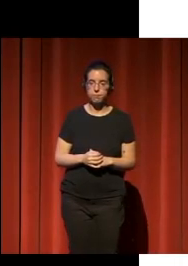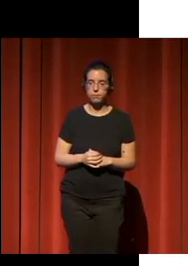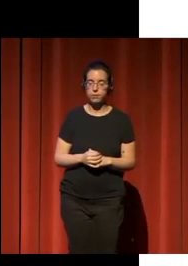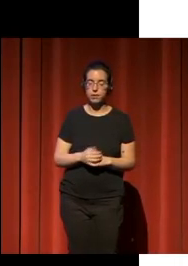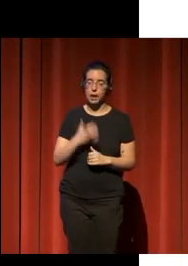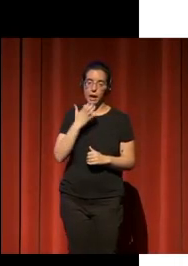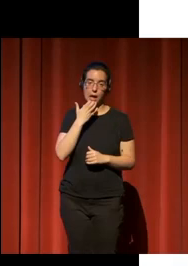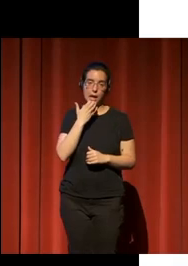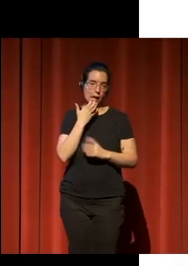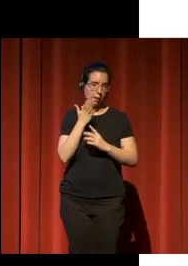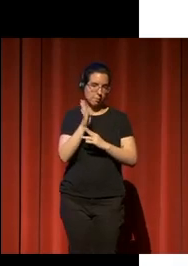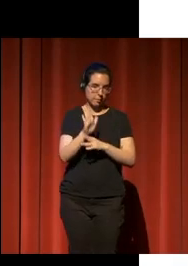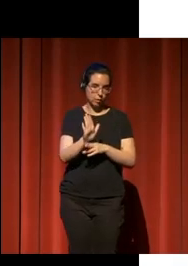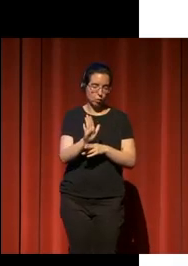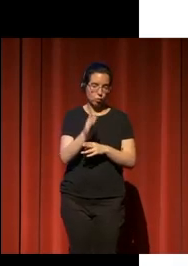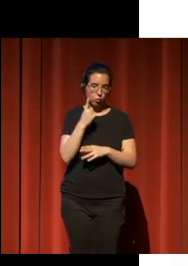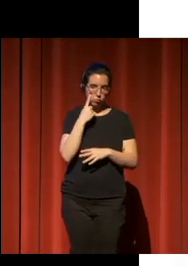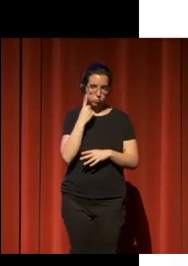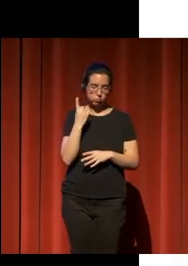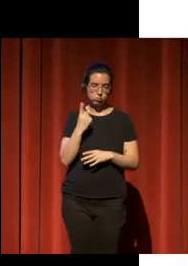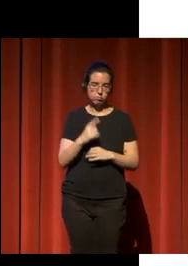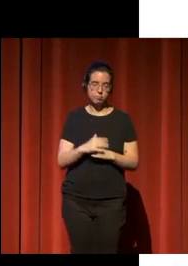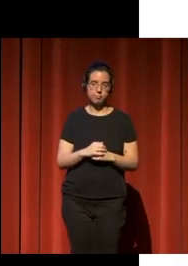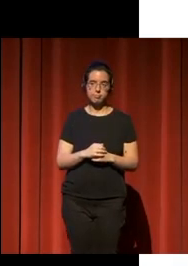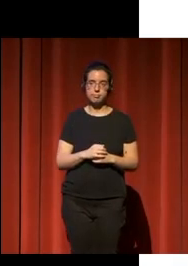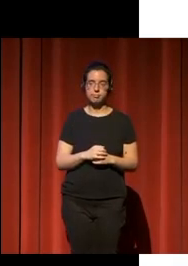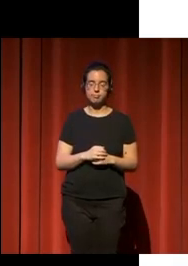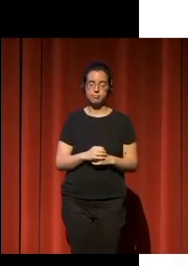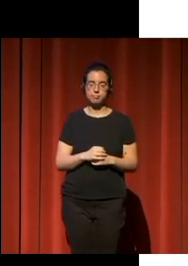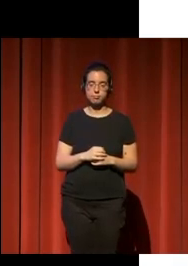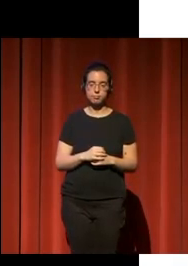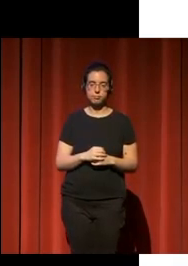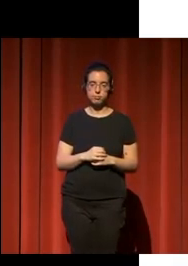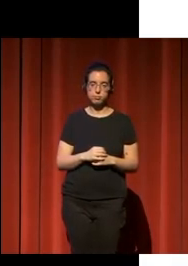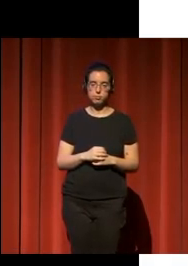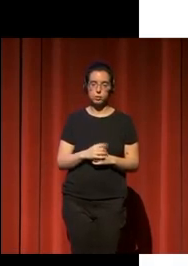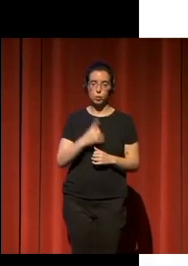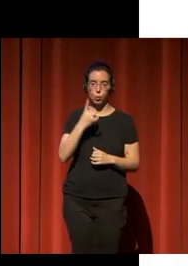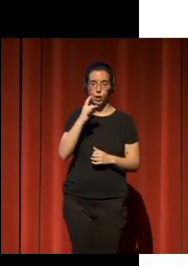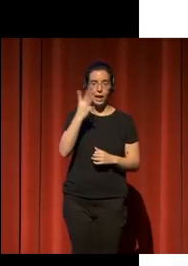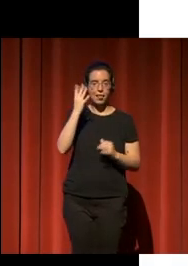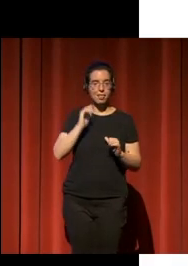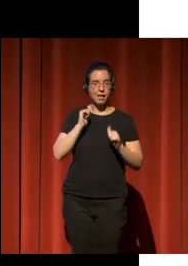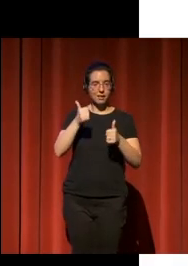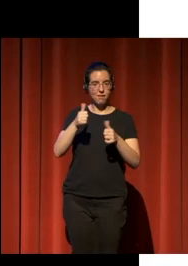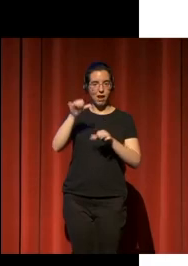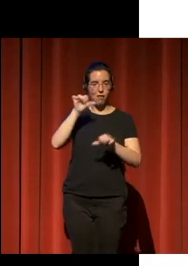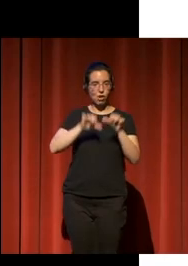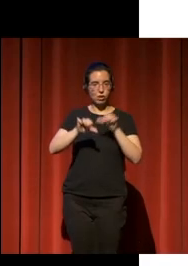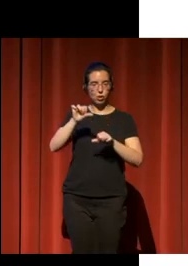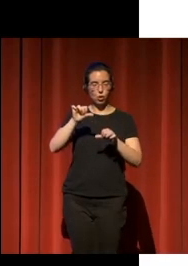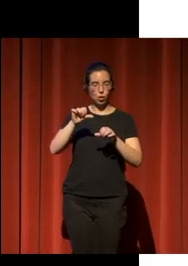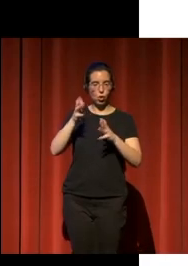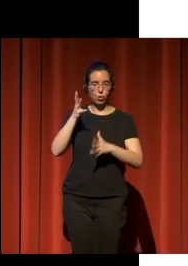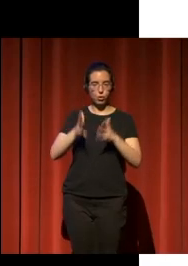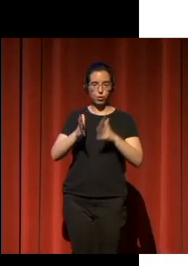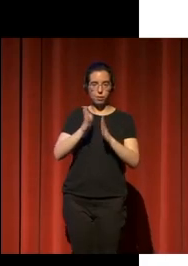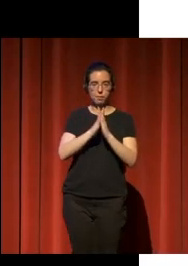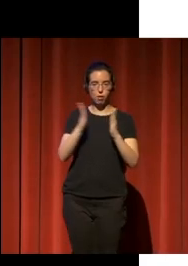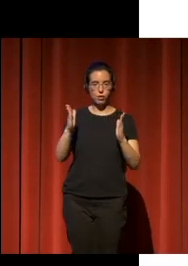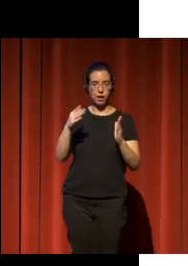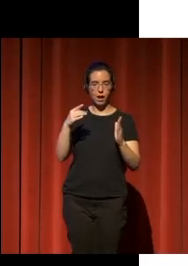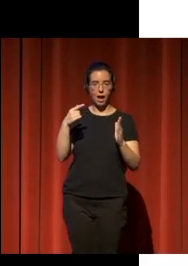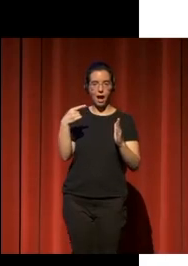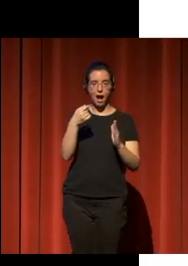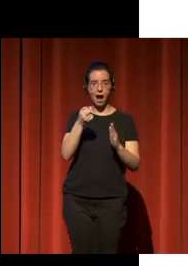ejemplo a a un una iniciativa de laboratorio ciudadano la biblioteca García Sánchez de la